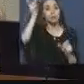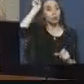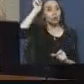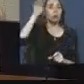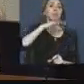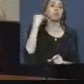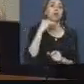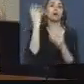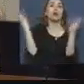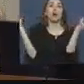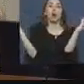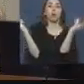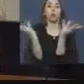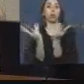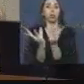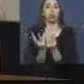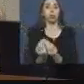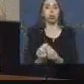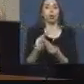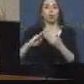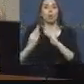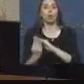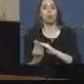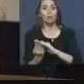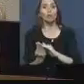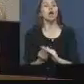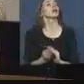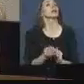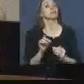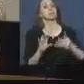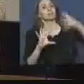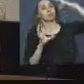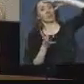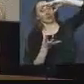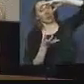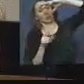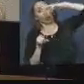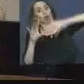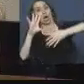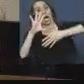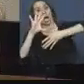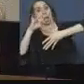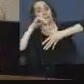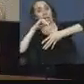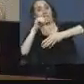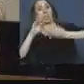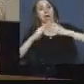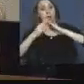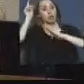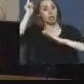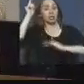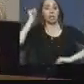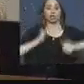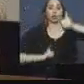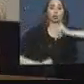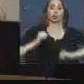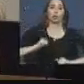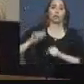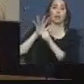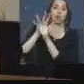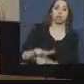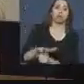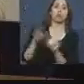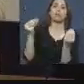los pueblos originarios de esta parte del mundo, al igual que en toda América, han sufrido vejámenes tremendos por quienes